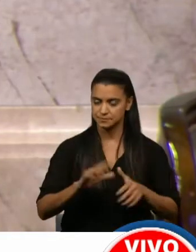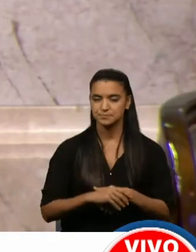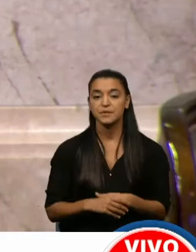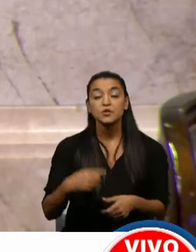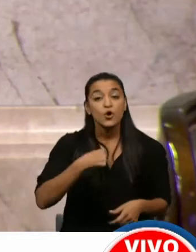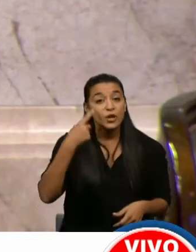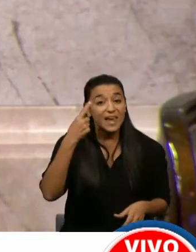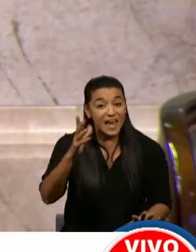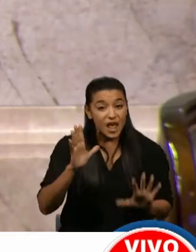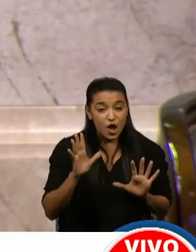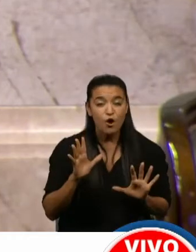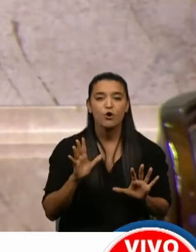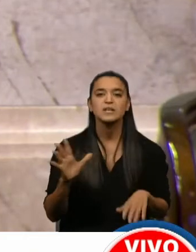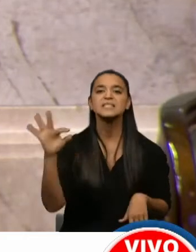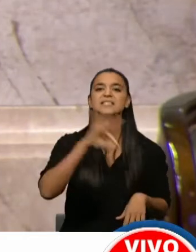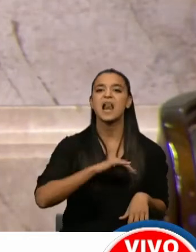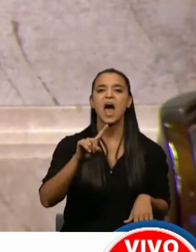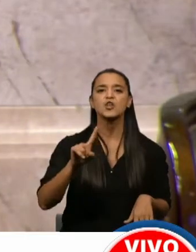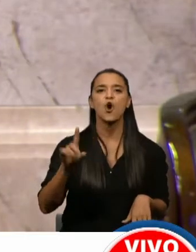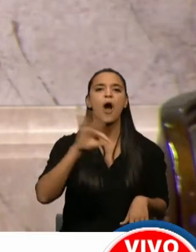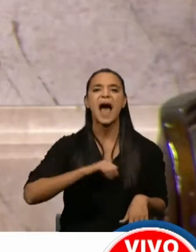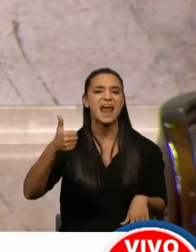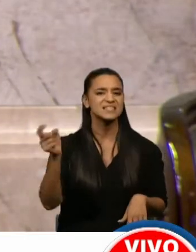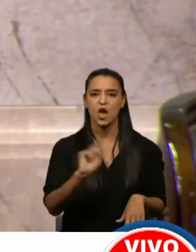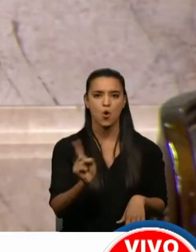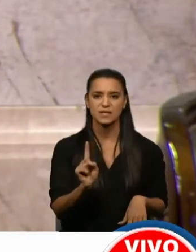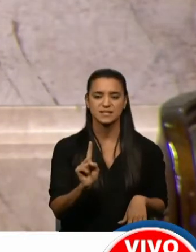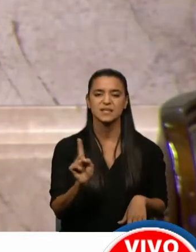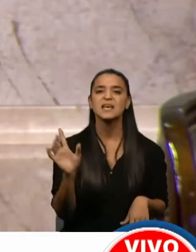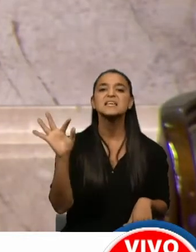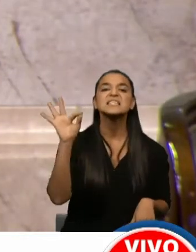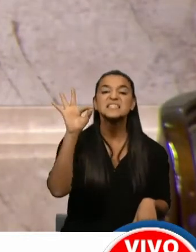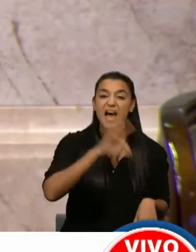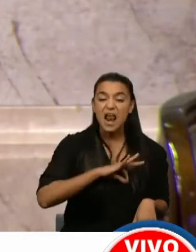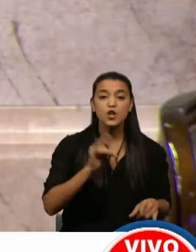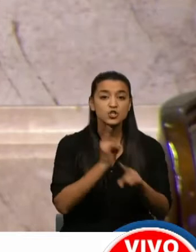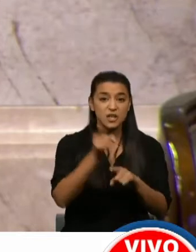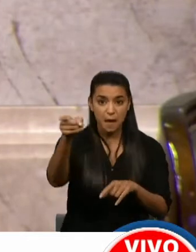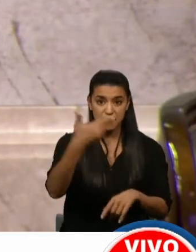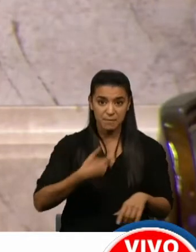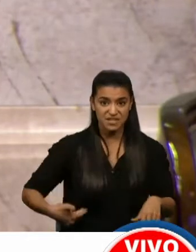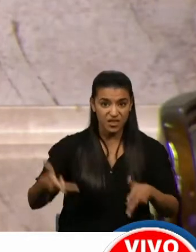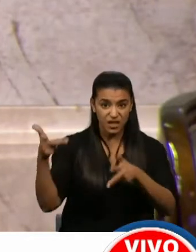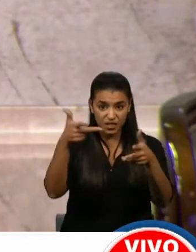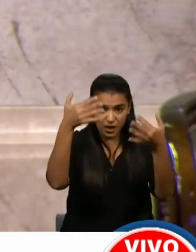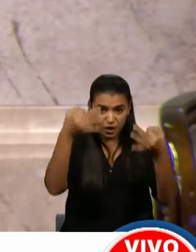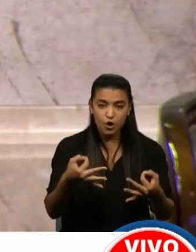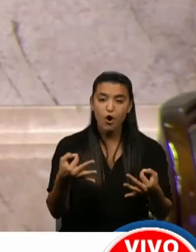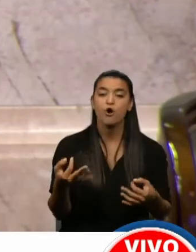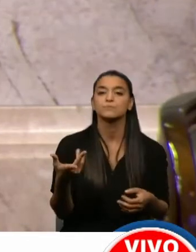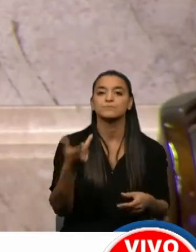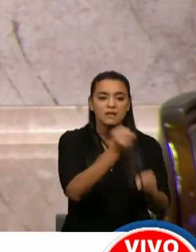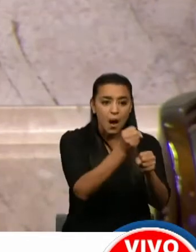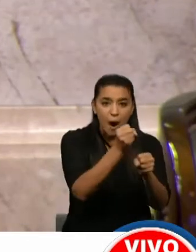creo que el salario no es ganancia. El salario, como siempre dijo usted, presidente, es